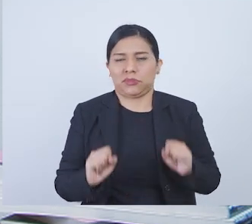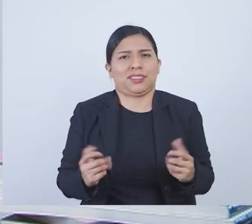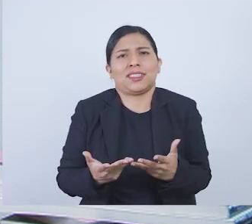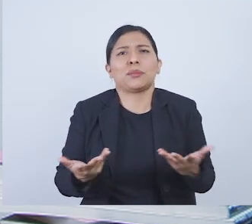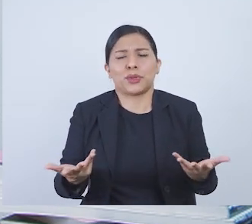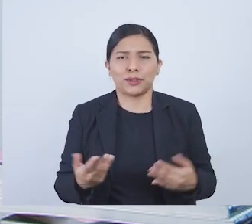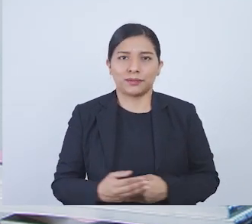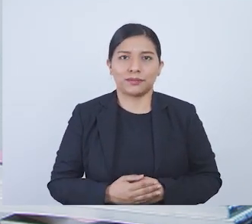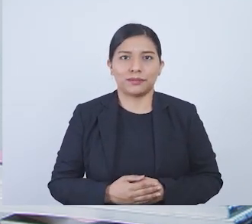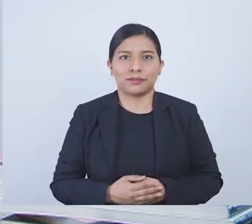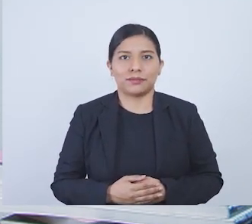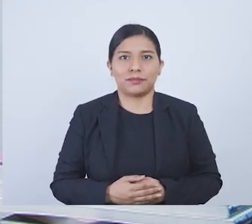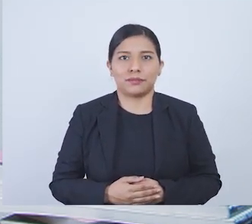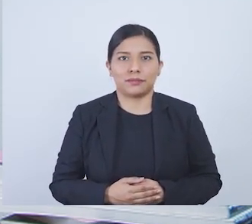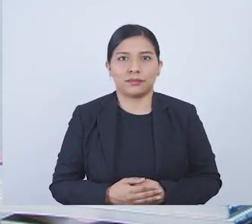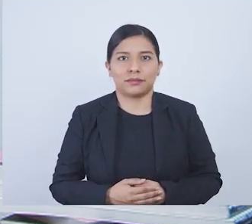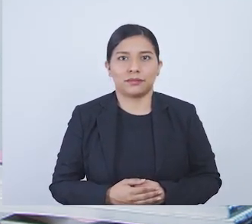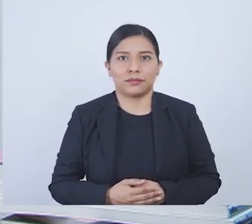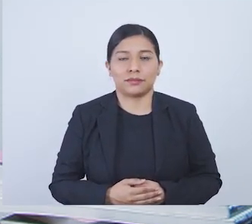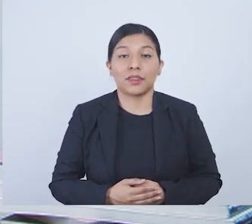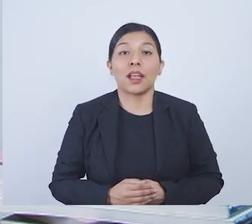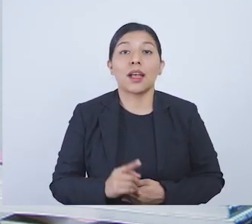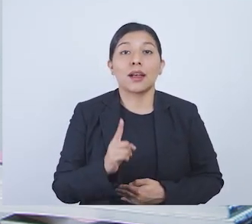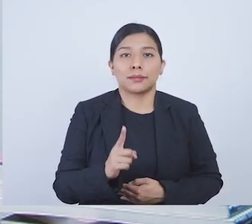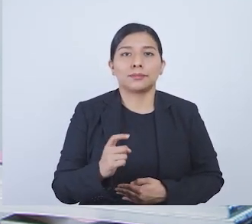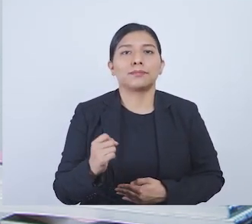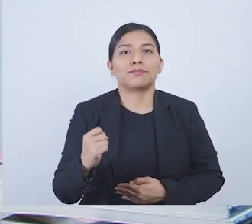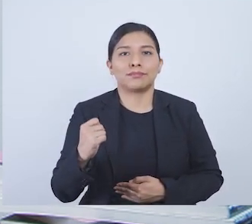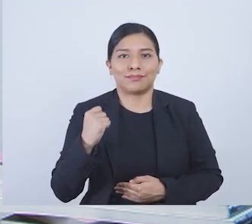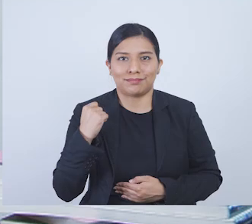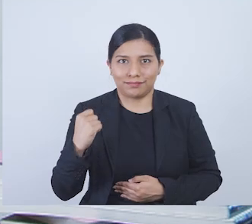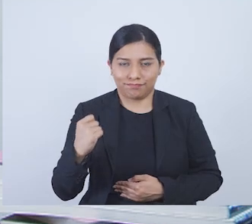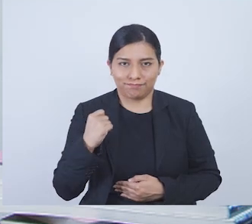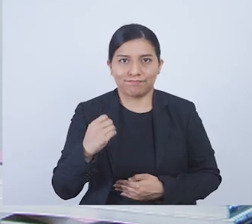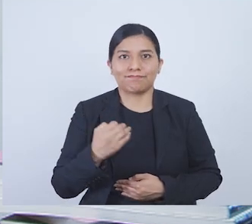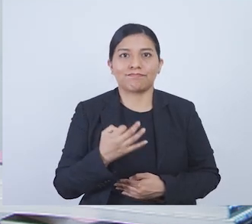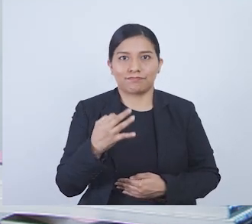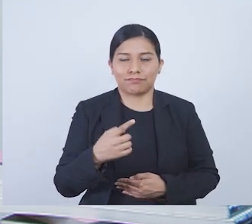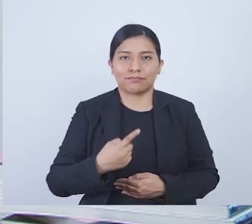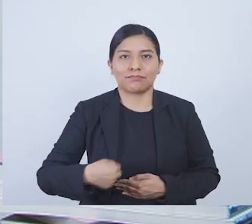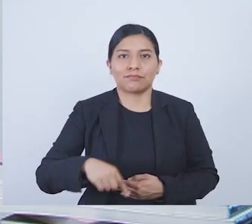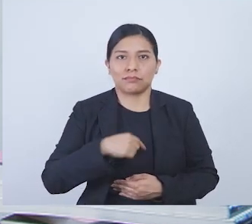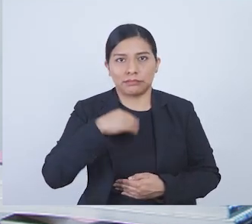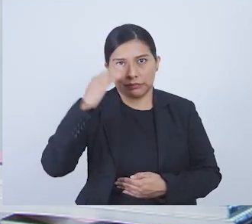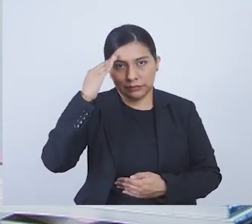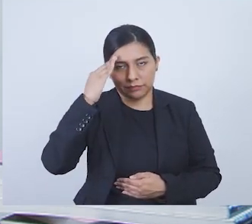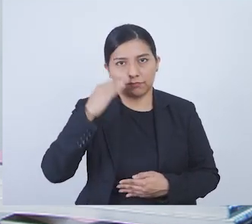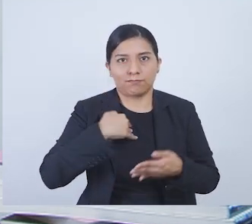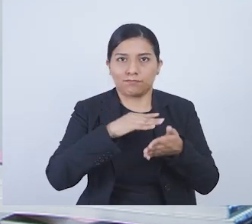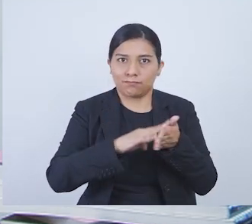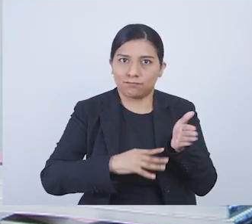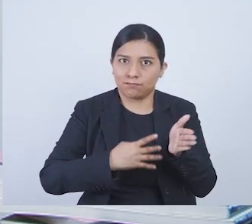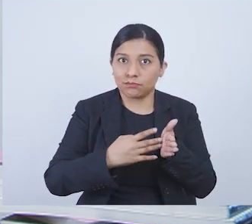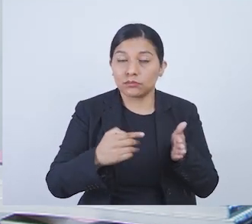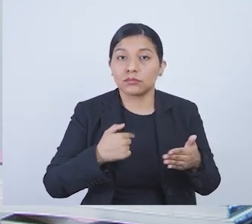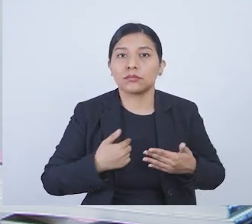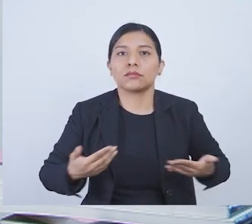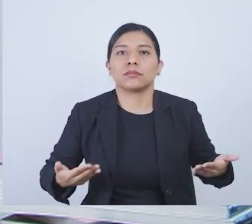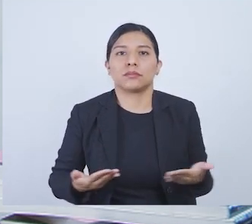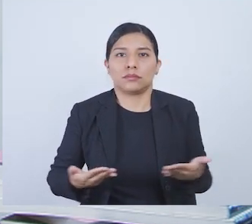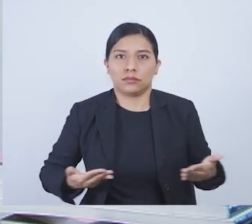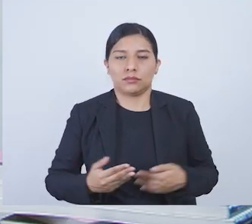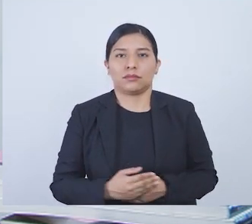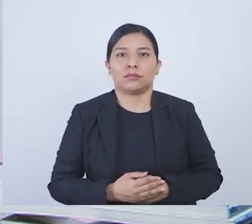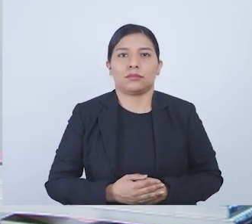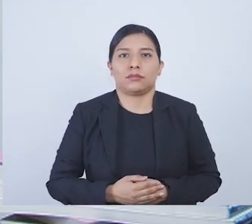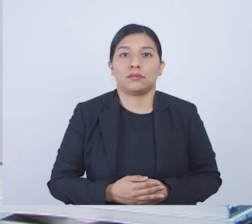estímulos. Por lo tanto, es importante cumplir con la carga horaria que se asigna, porque este es un espacio que se